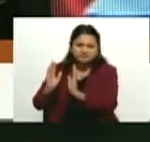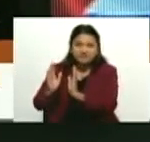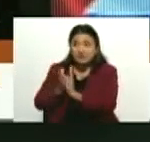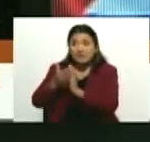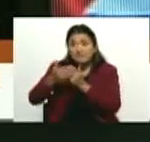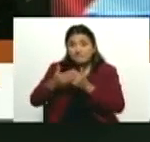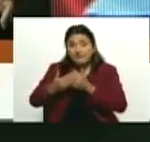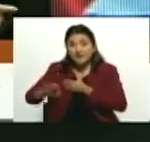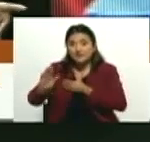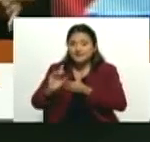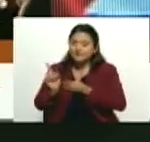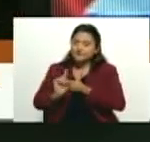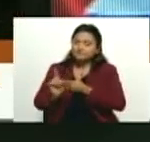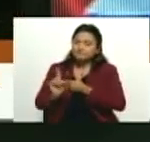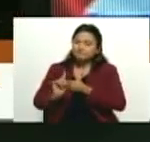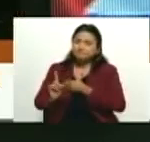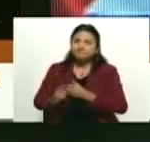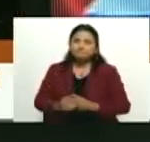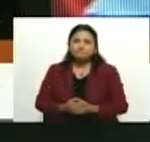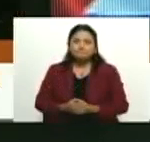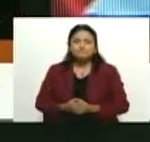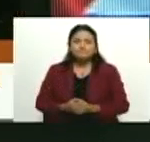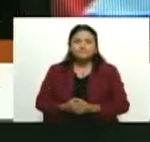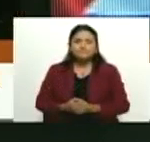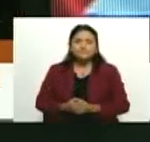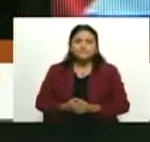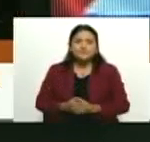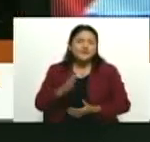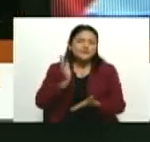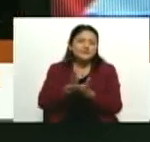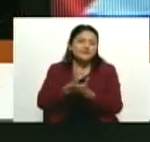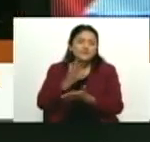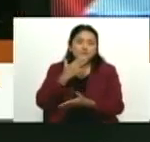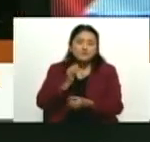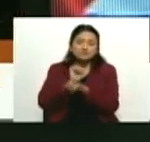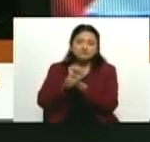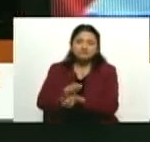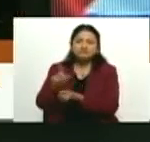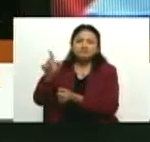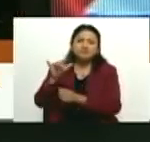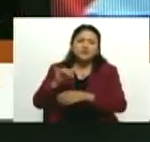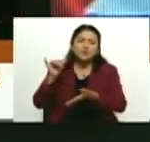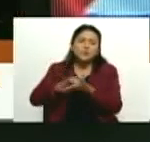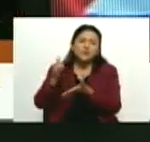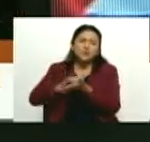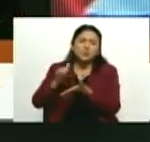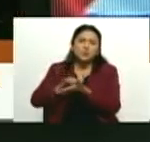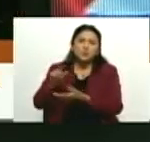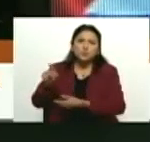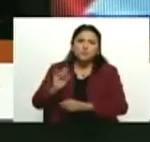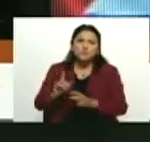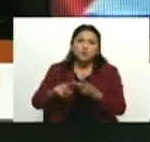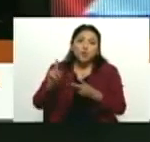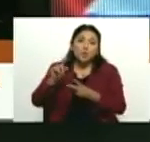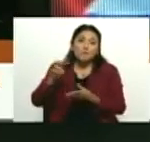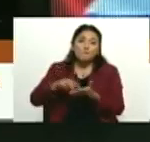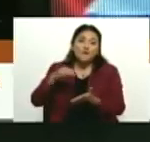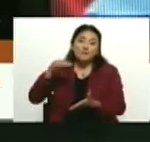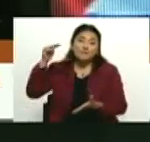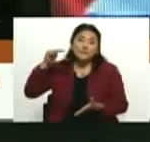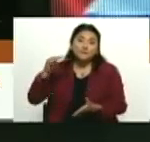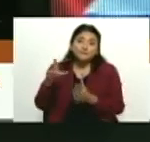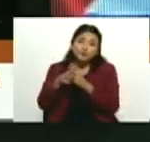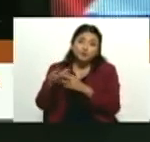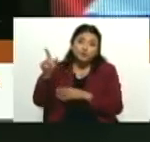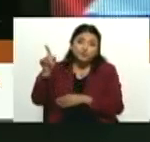Esos aliados del imperialismo casi todos terminan enjuiciados allá mismo en Nueva York o en Miami, en Estados